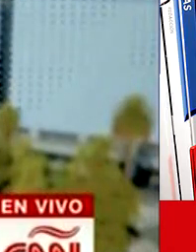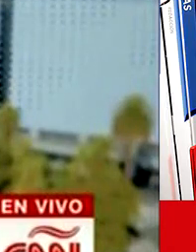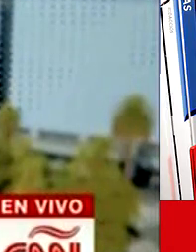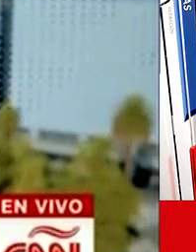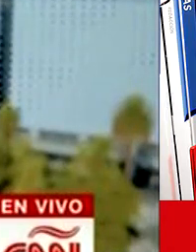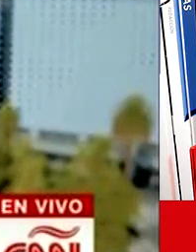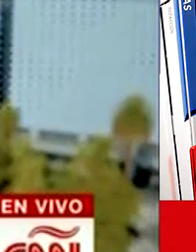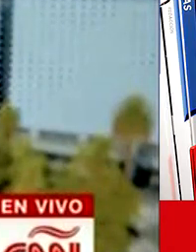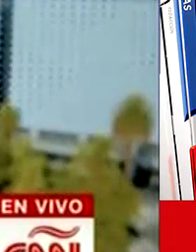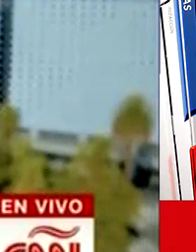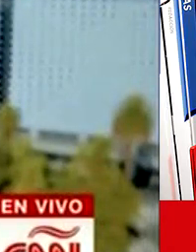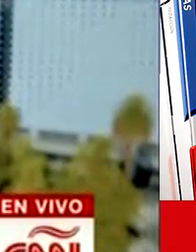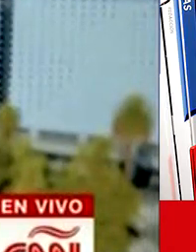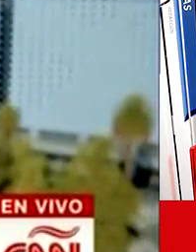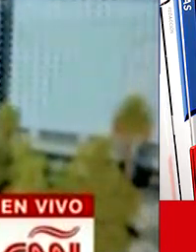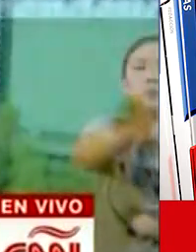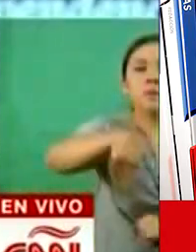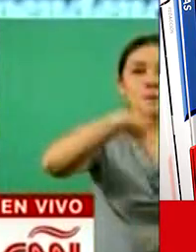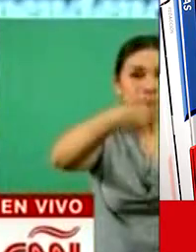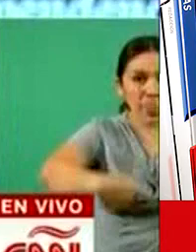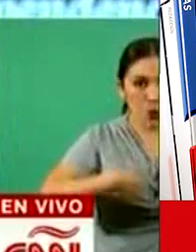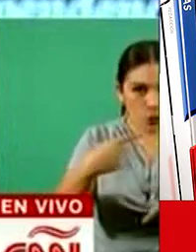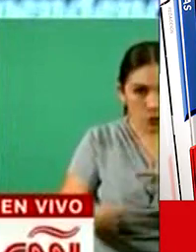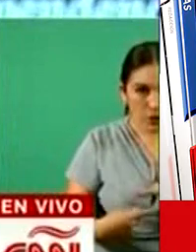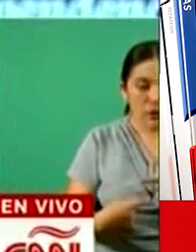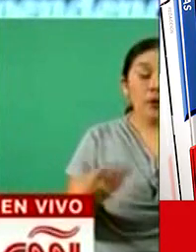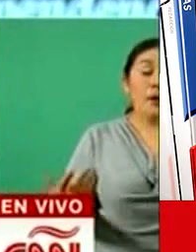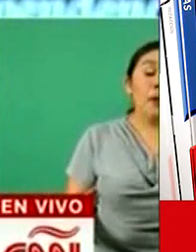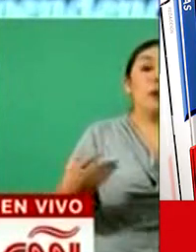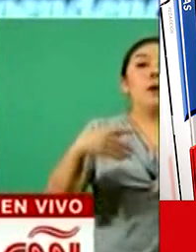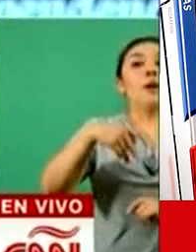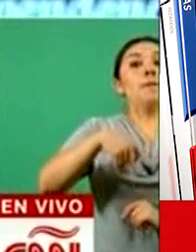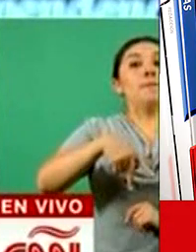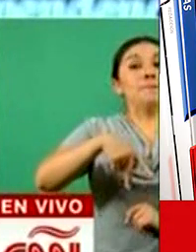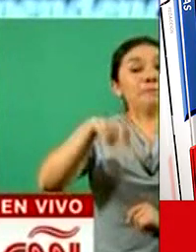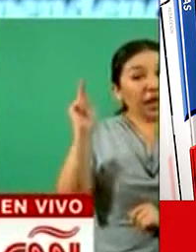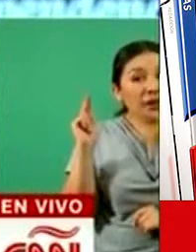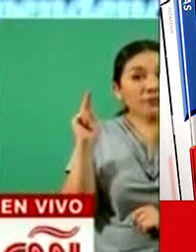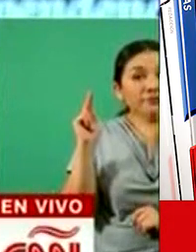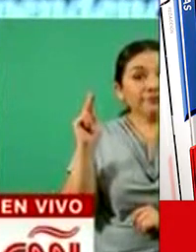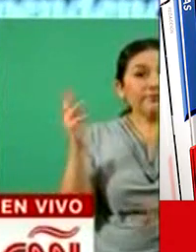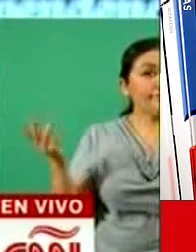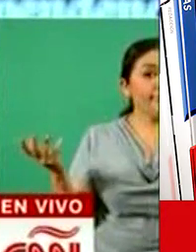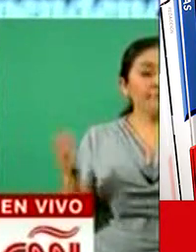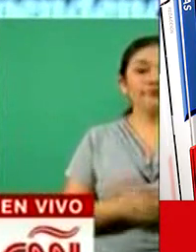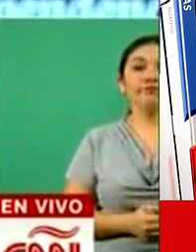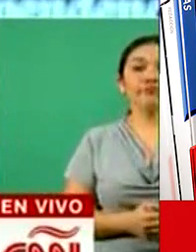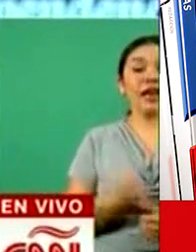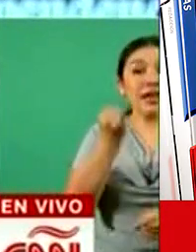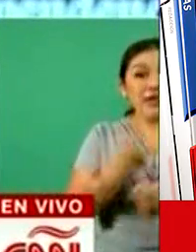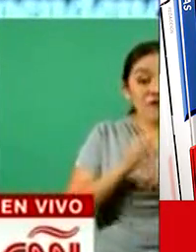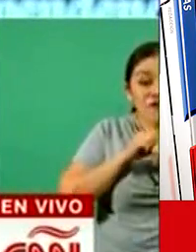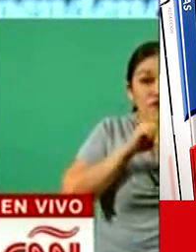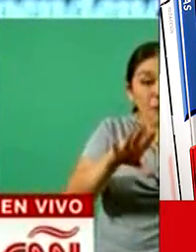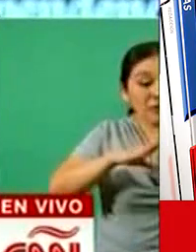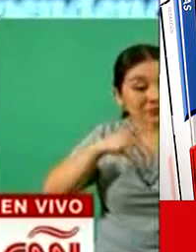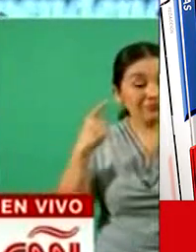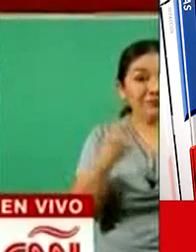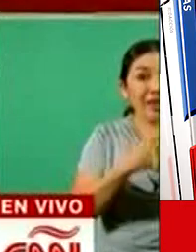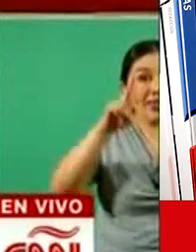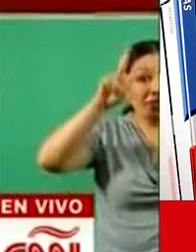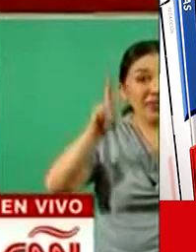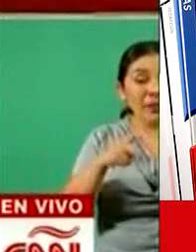las autoridades de salud de México sobre el COVID-19, que lo han venido haciendo religiosamente por la tarde. Bueno, dijo